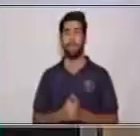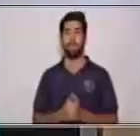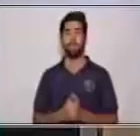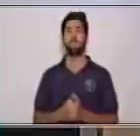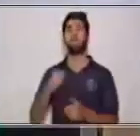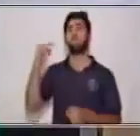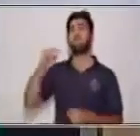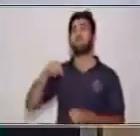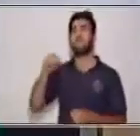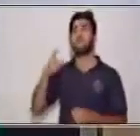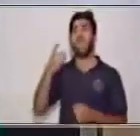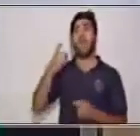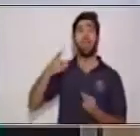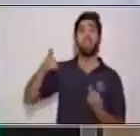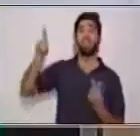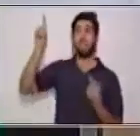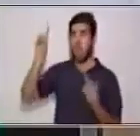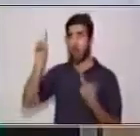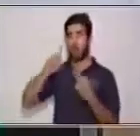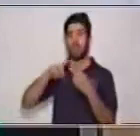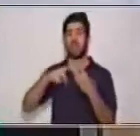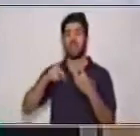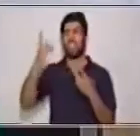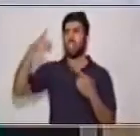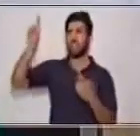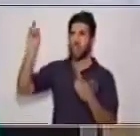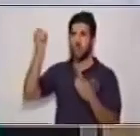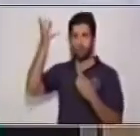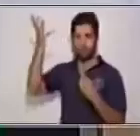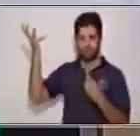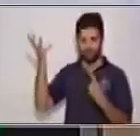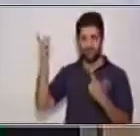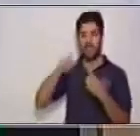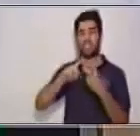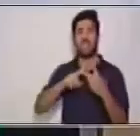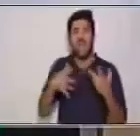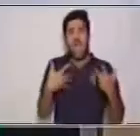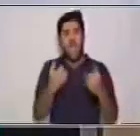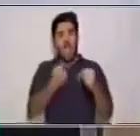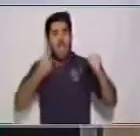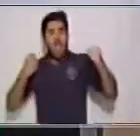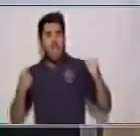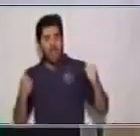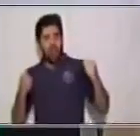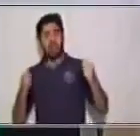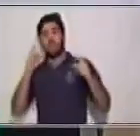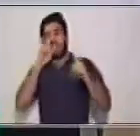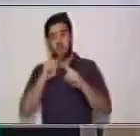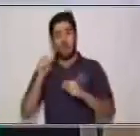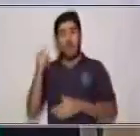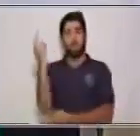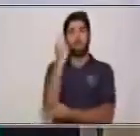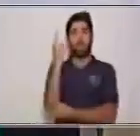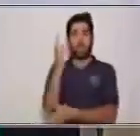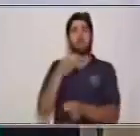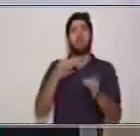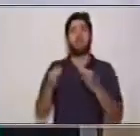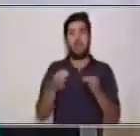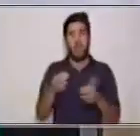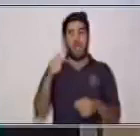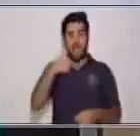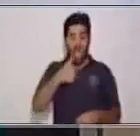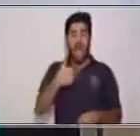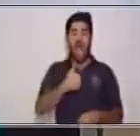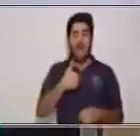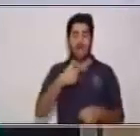principales protagonistas son los dioses y los héroes. Y interviene la magia y poderes